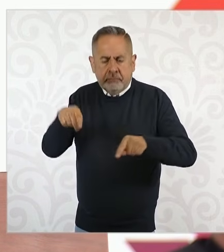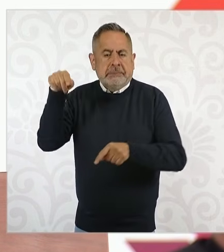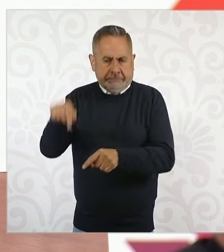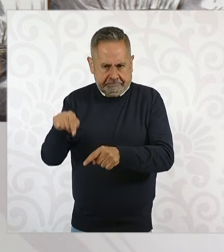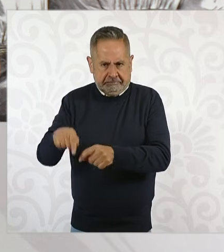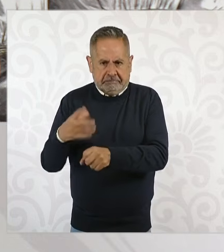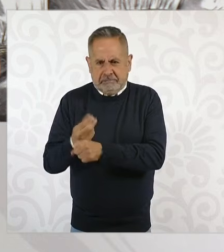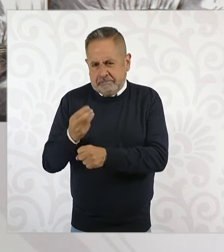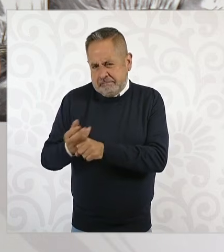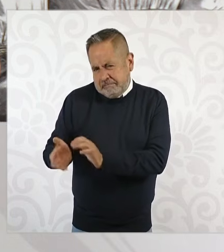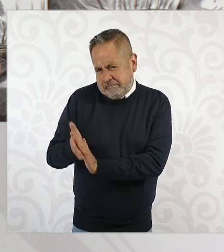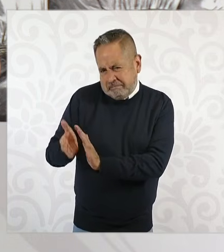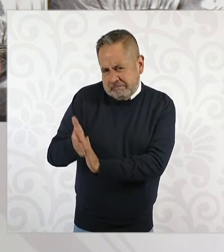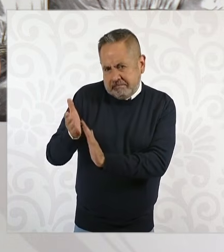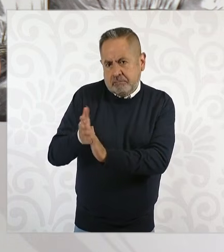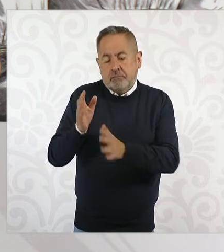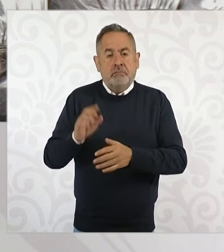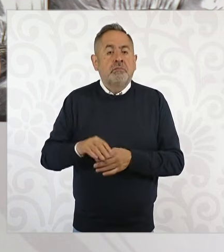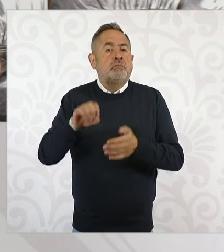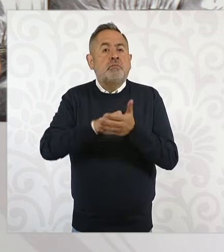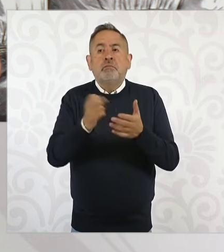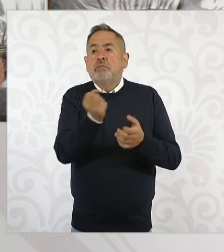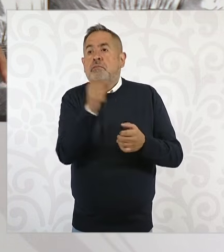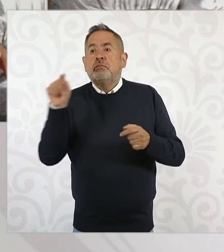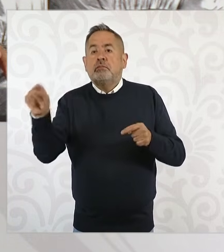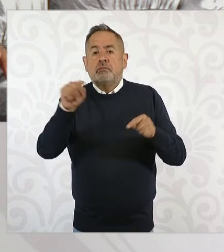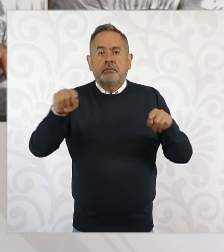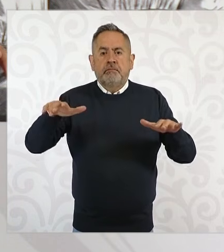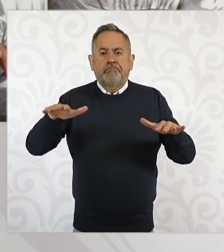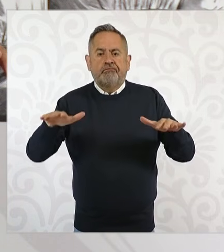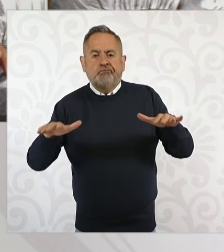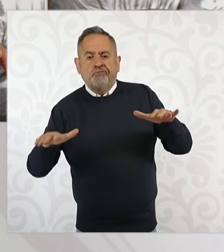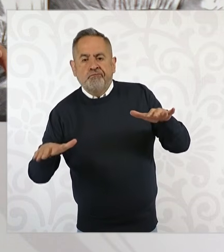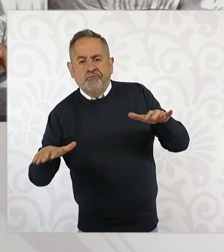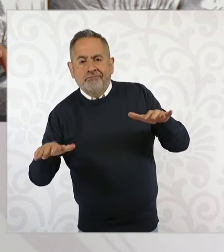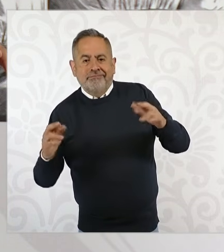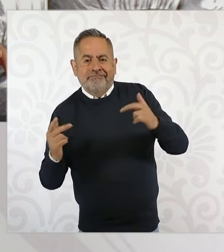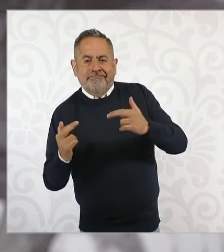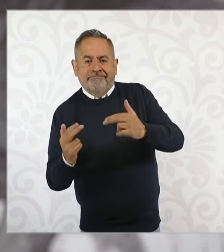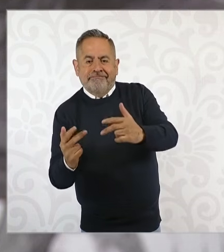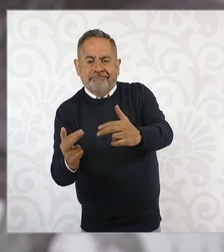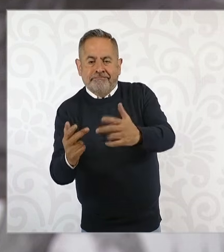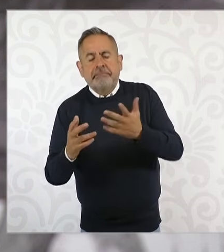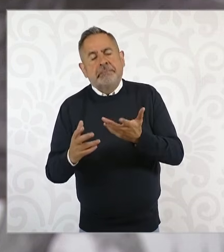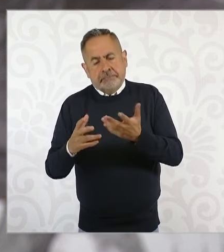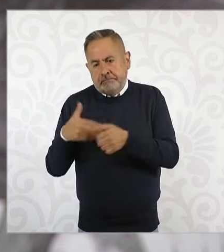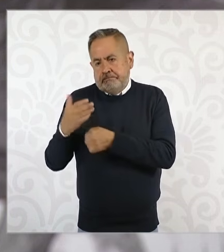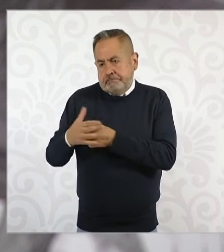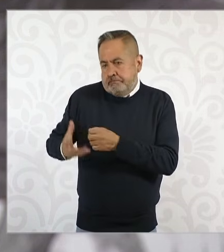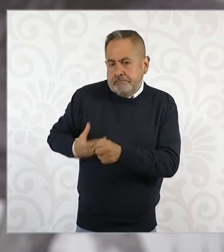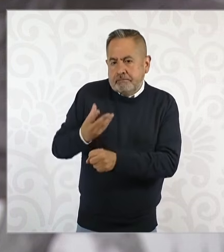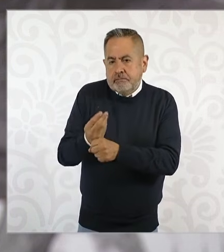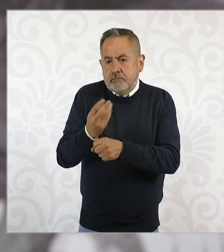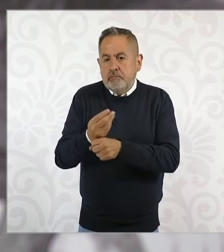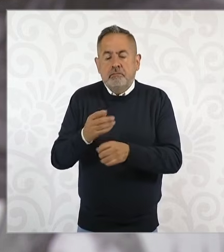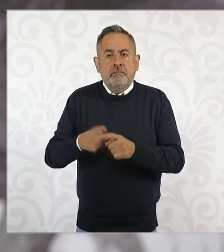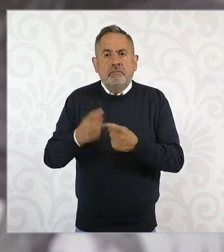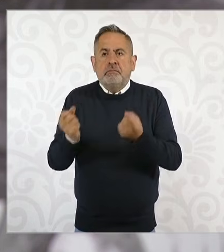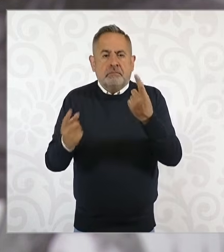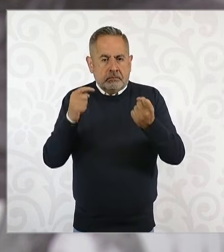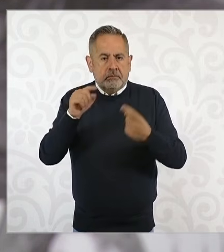debido a los hundimientos que se dan de manera puntual, se tendrán que hacer algunas obras complementarias de drenaje a nivel de